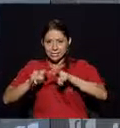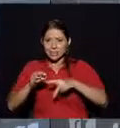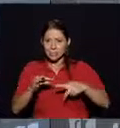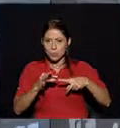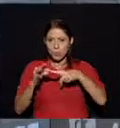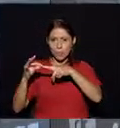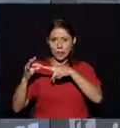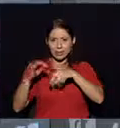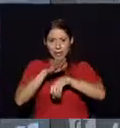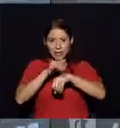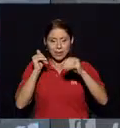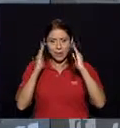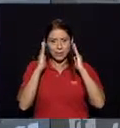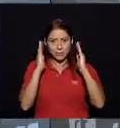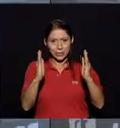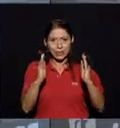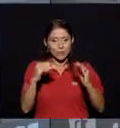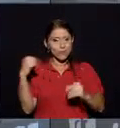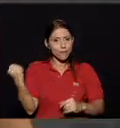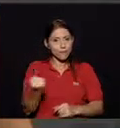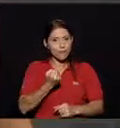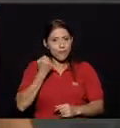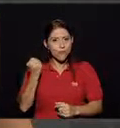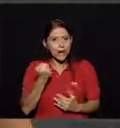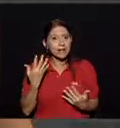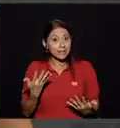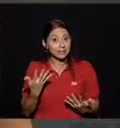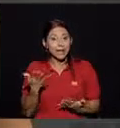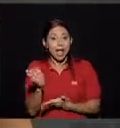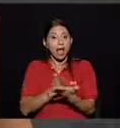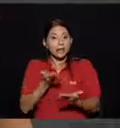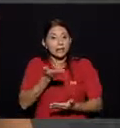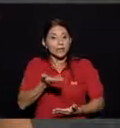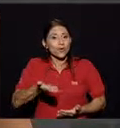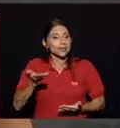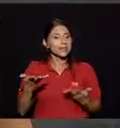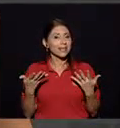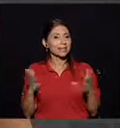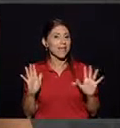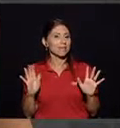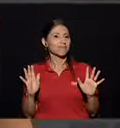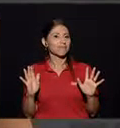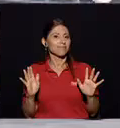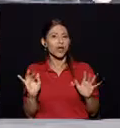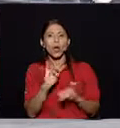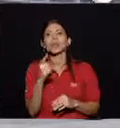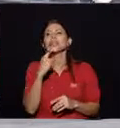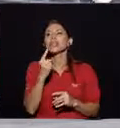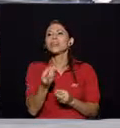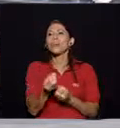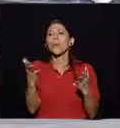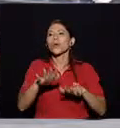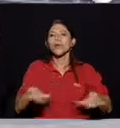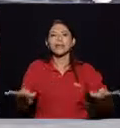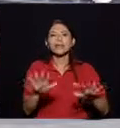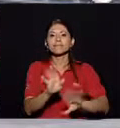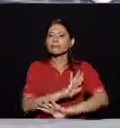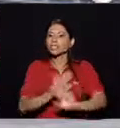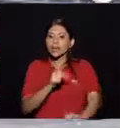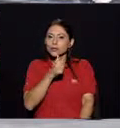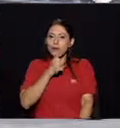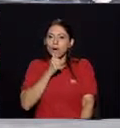particular, haciendo un llamado de atención fuerte en el sentido de que hay cosas que ya como dicen popularmente, ya no se aguanta más,